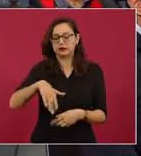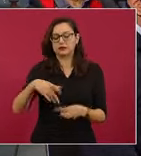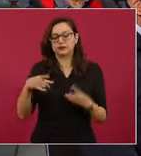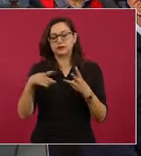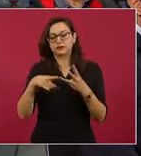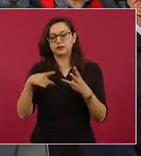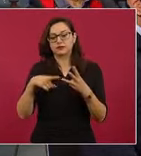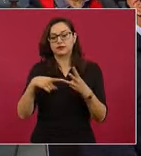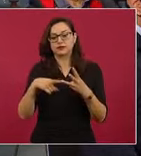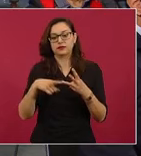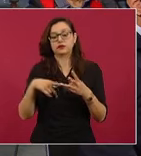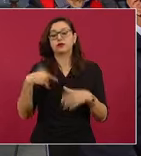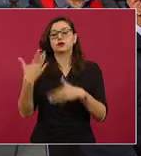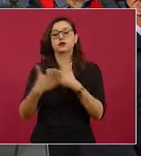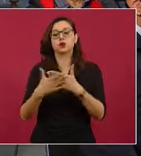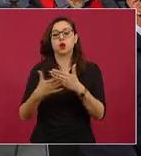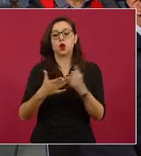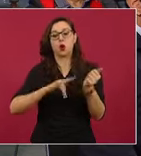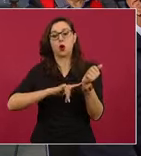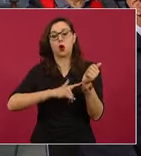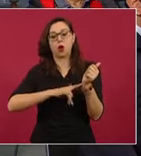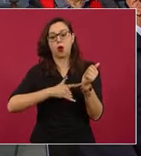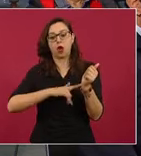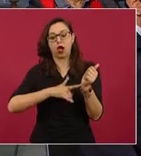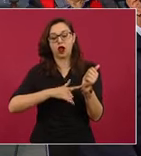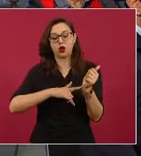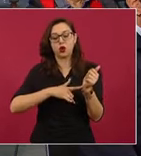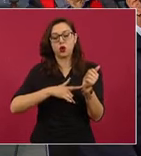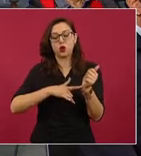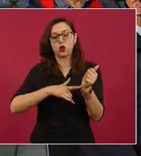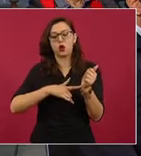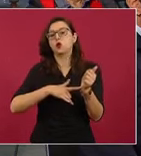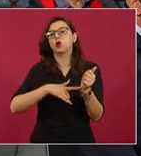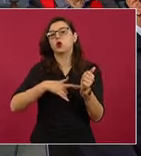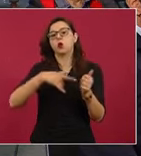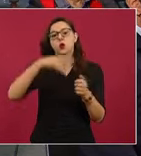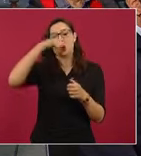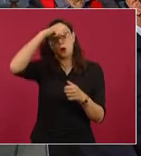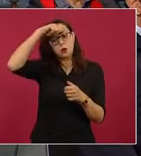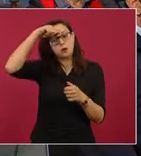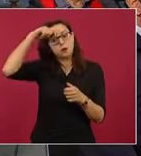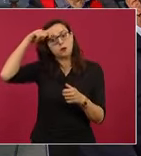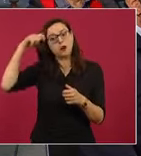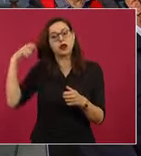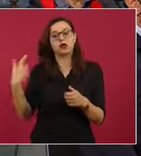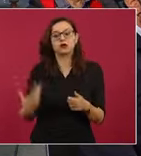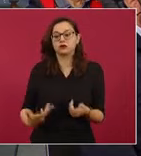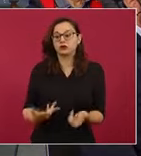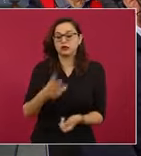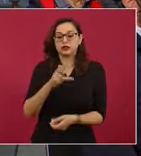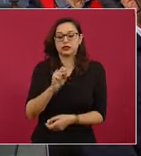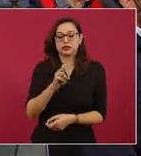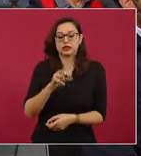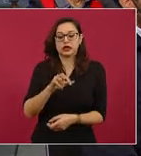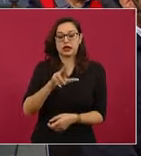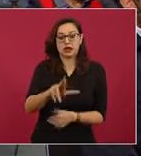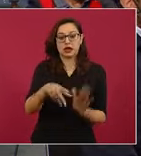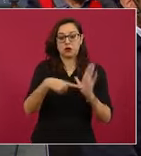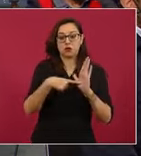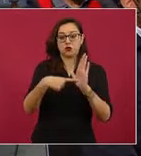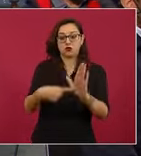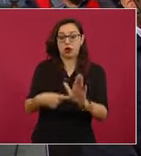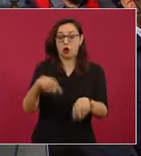preguntarle sobre el horario de verano. Usted ha dicho aquí que bueno que se iba a presentar un estudio por parte de la Secretaría de Energía si realmente